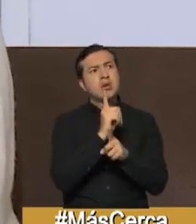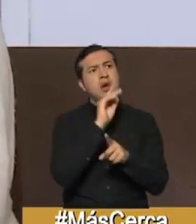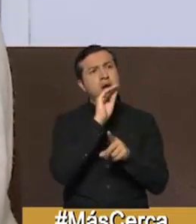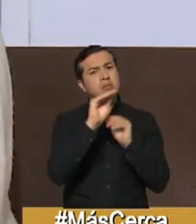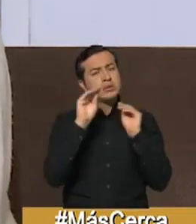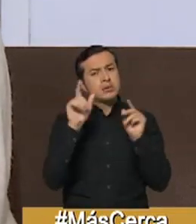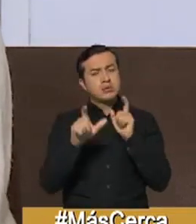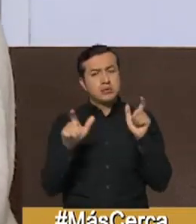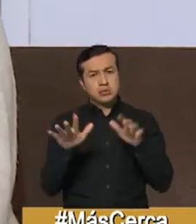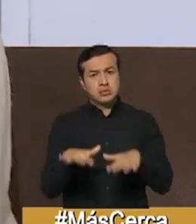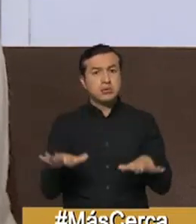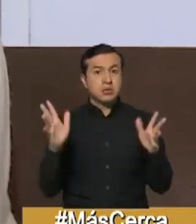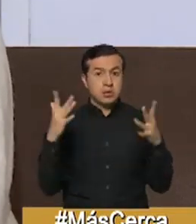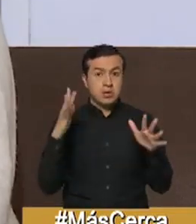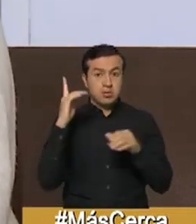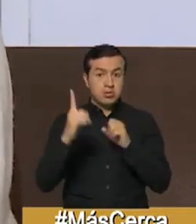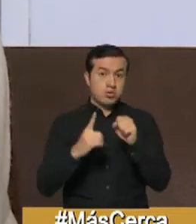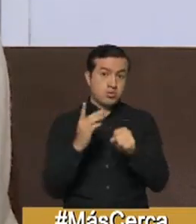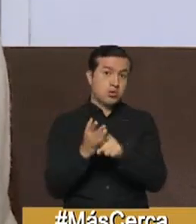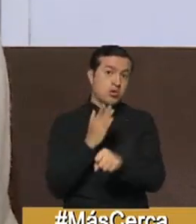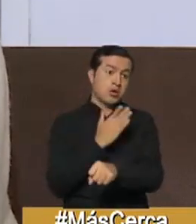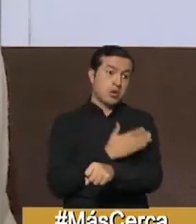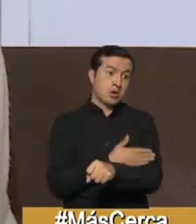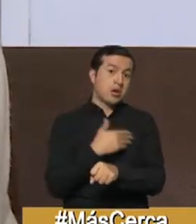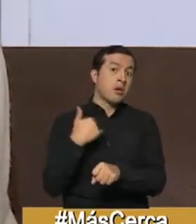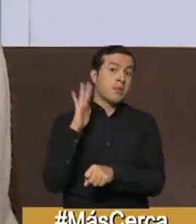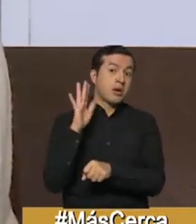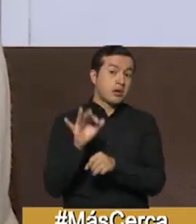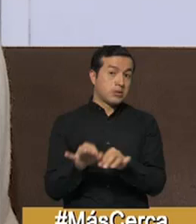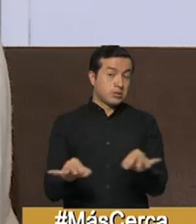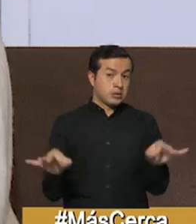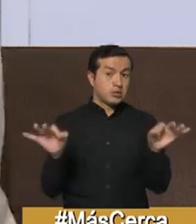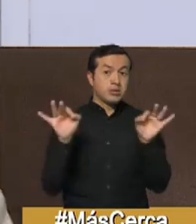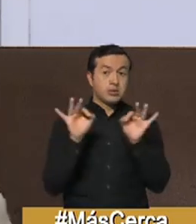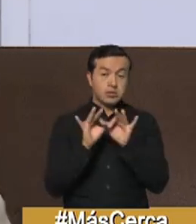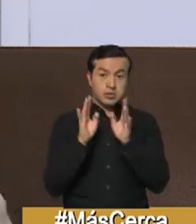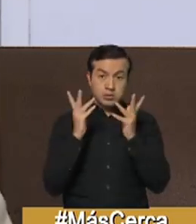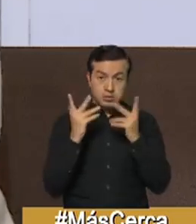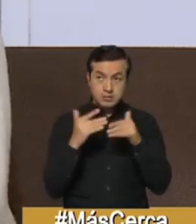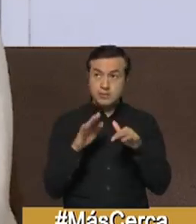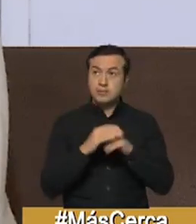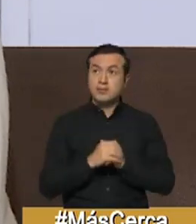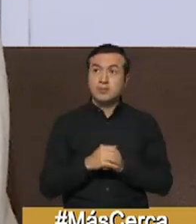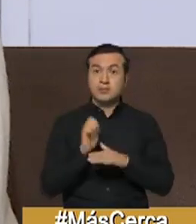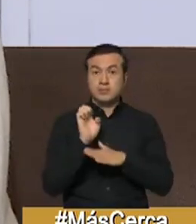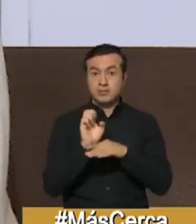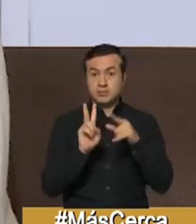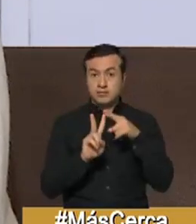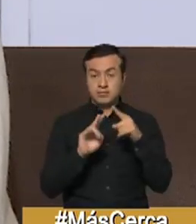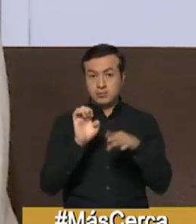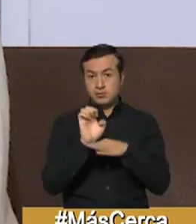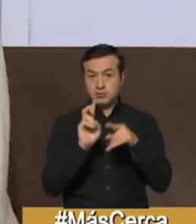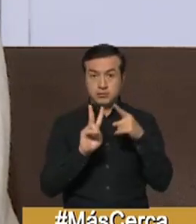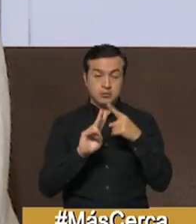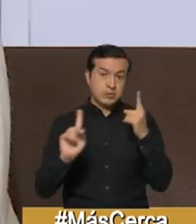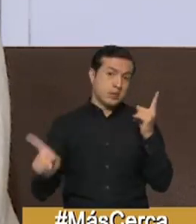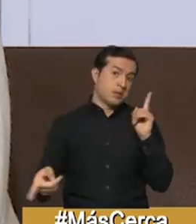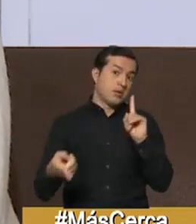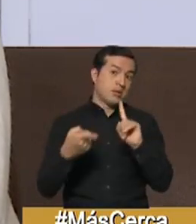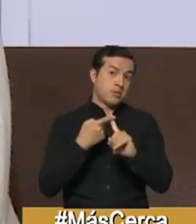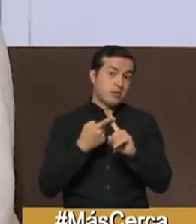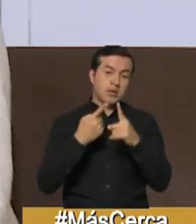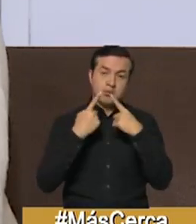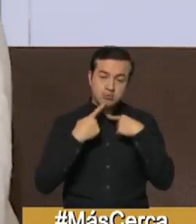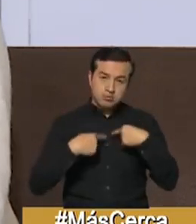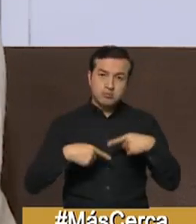anteriores, hasta que el año anterior ya fue algo mucho más importante. Incluso Ecuador TV fue el primer medio que se hizo